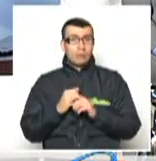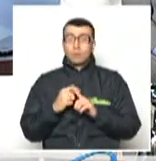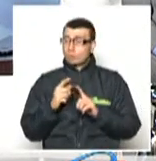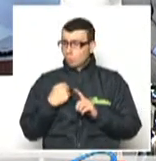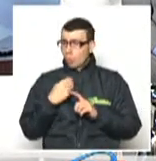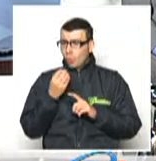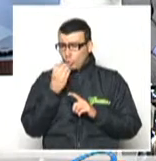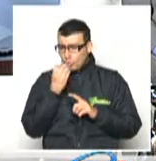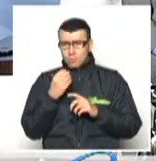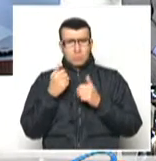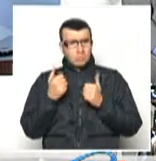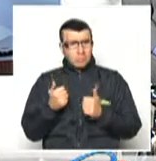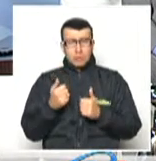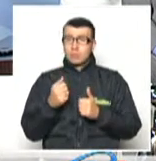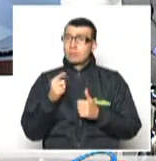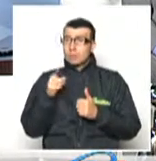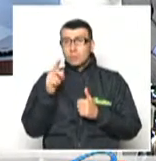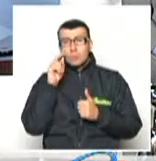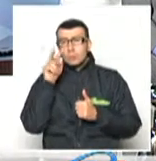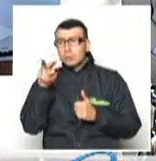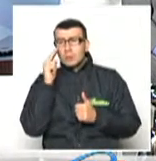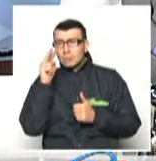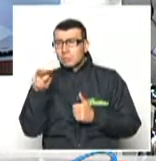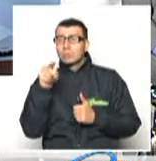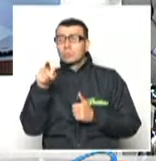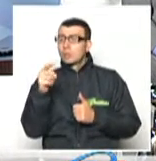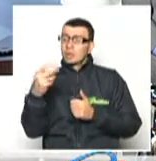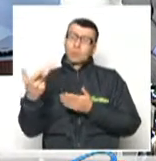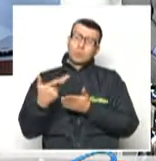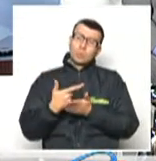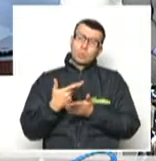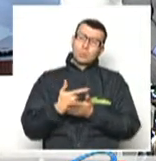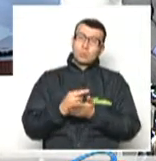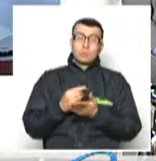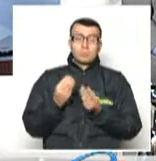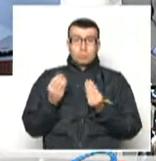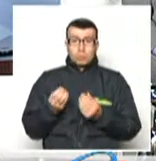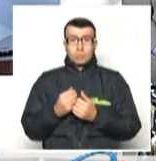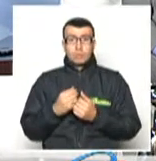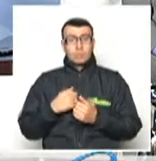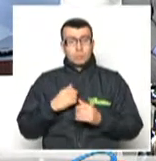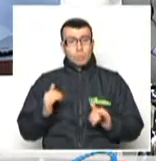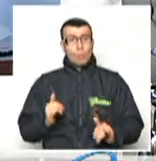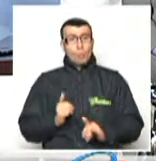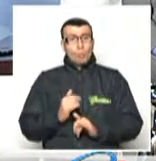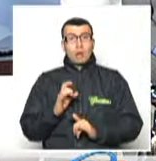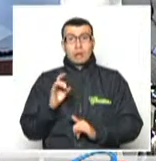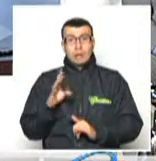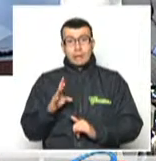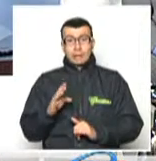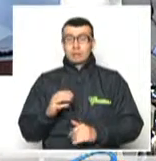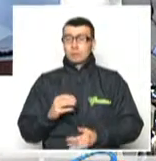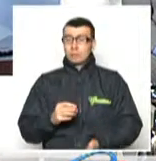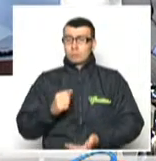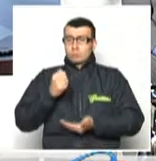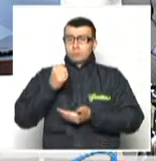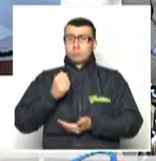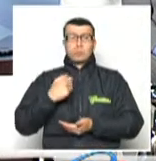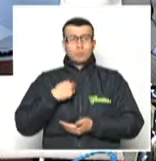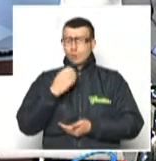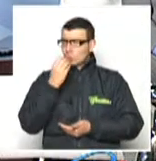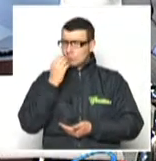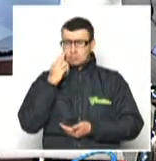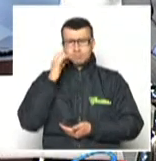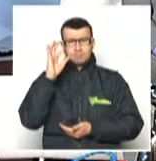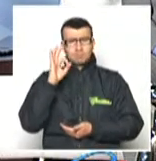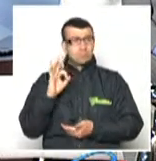alimento bien, yo lo sigo mucho a usted con sus consejos, ya he rebajado 15 kilos, como muy sano todo